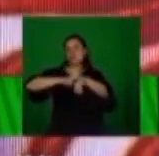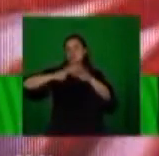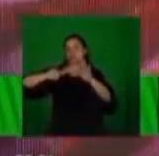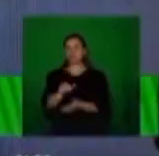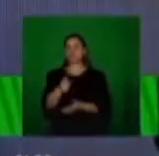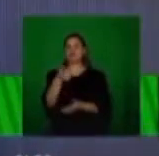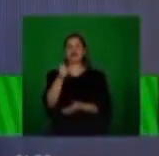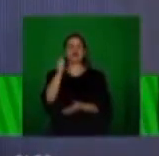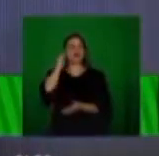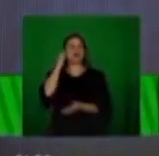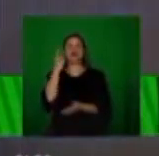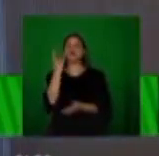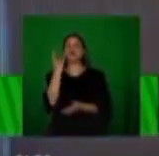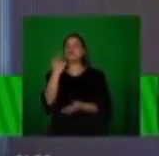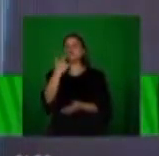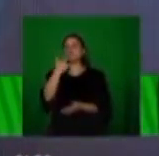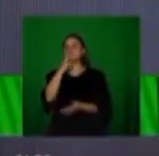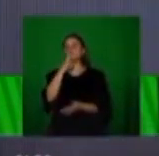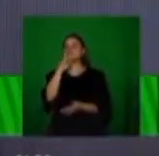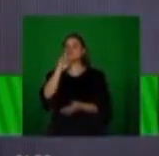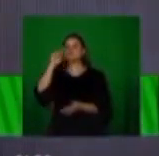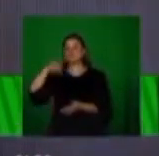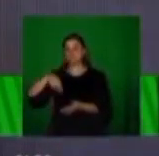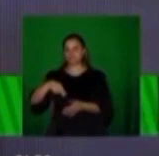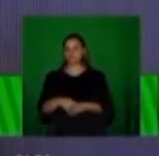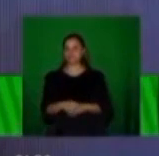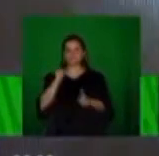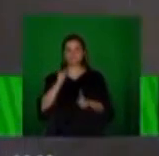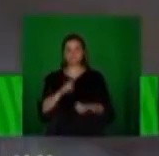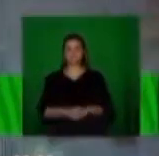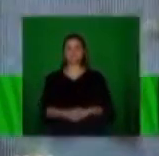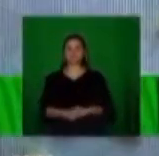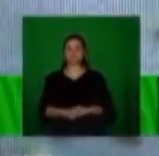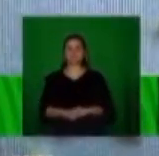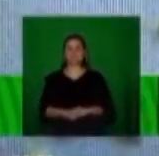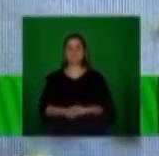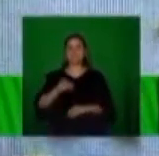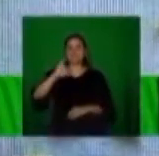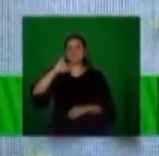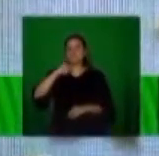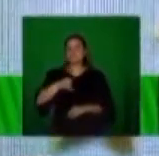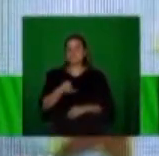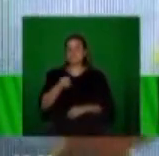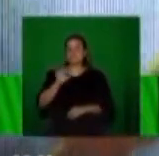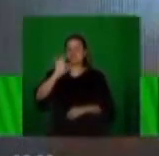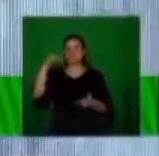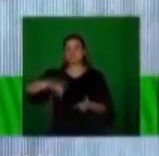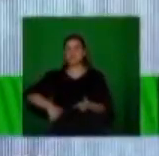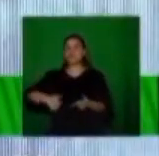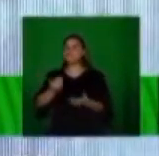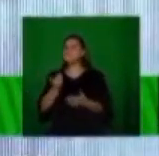parecido en lo que establece a la ley provincial. La verdad que sin duda es